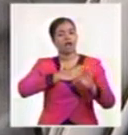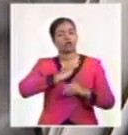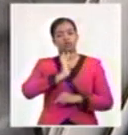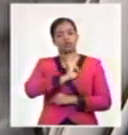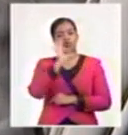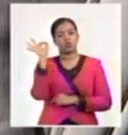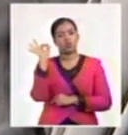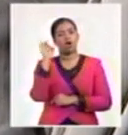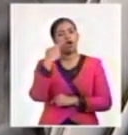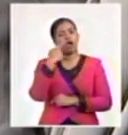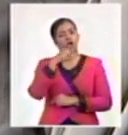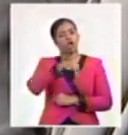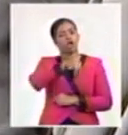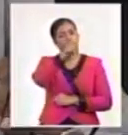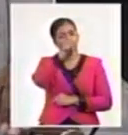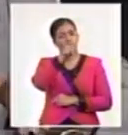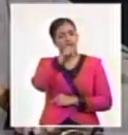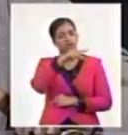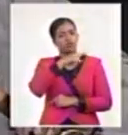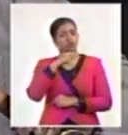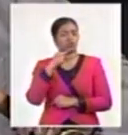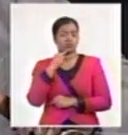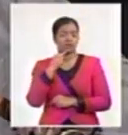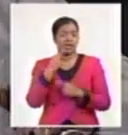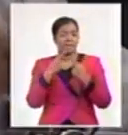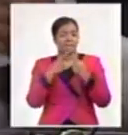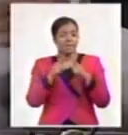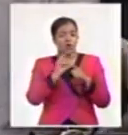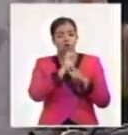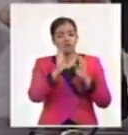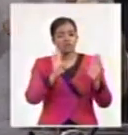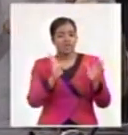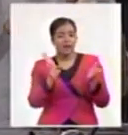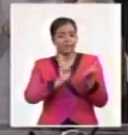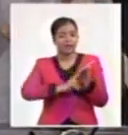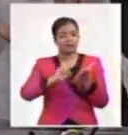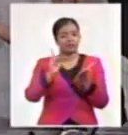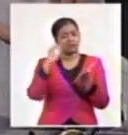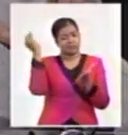norte. Incluso cuando quiso entrar, la rechazaron.